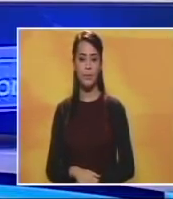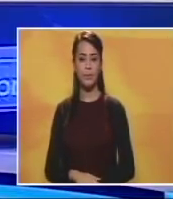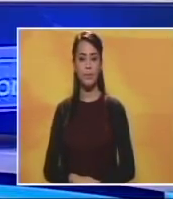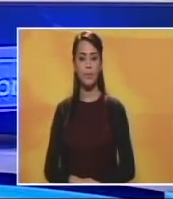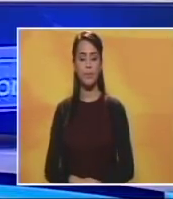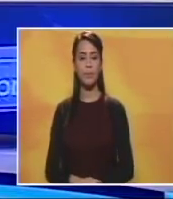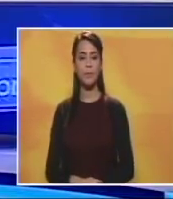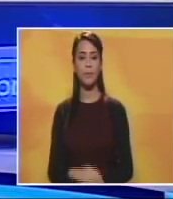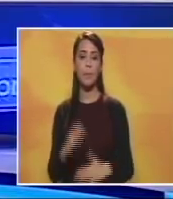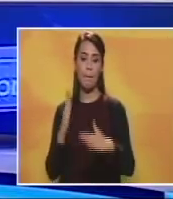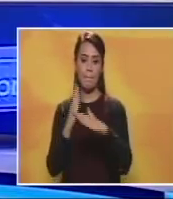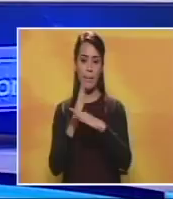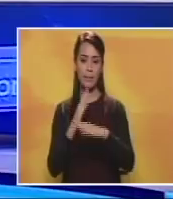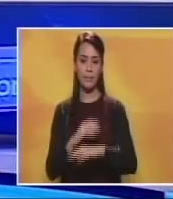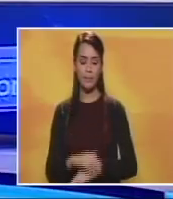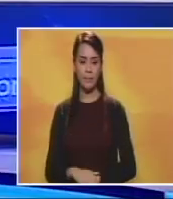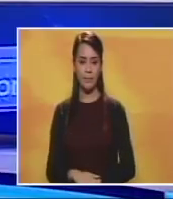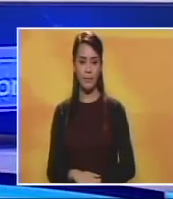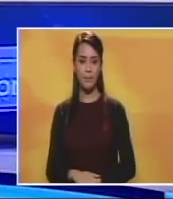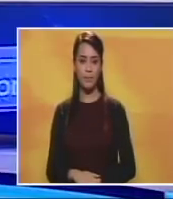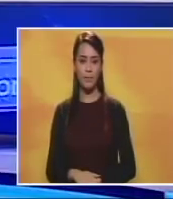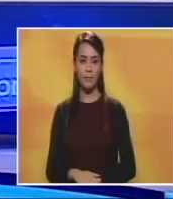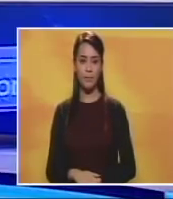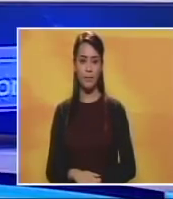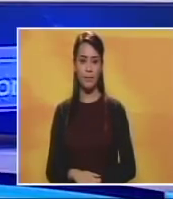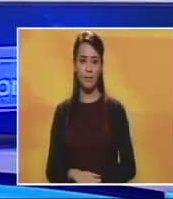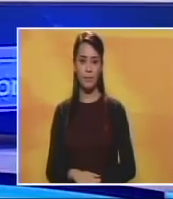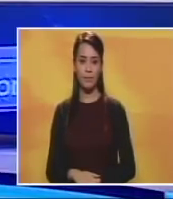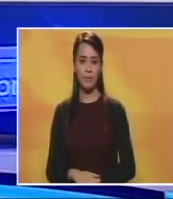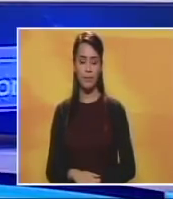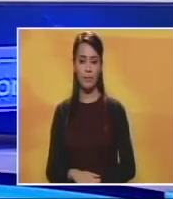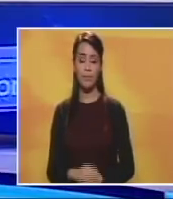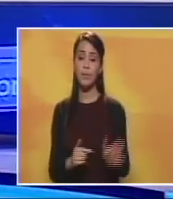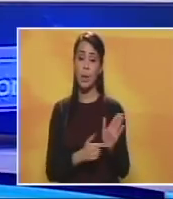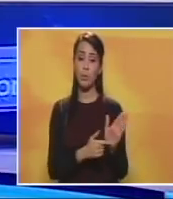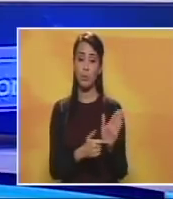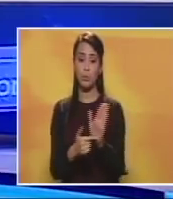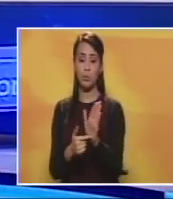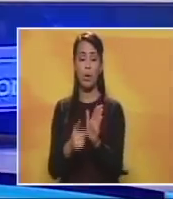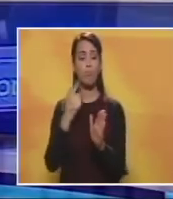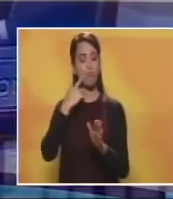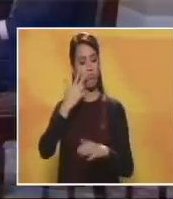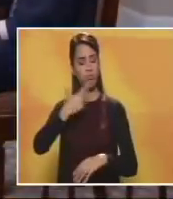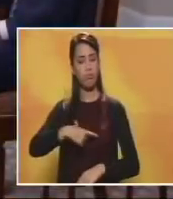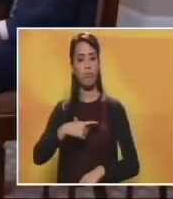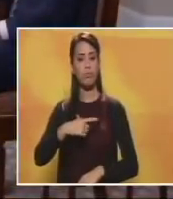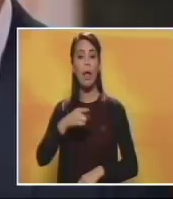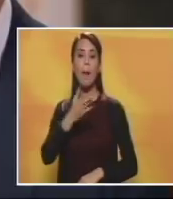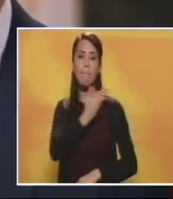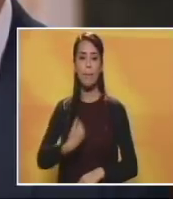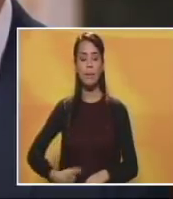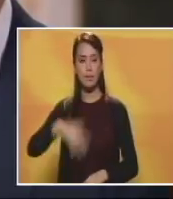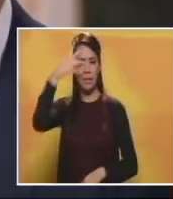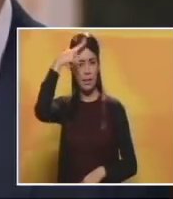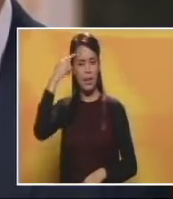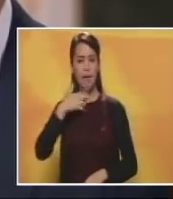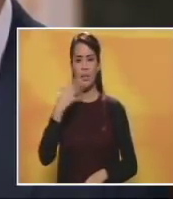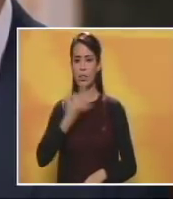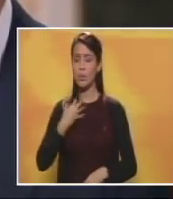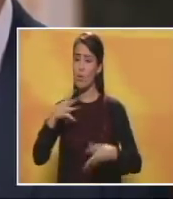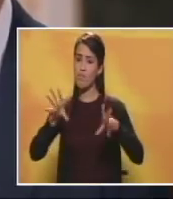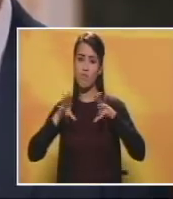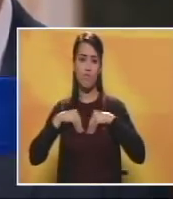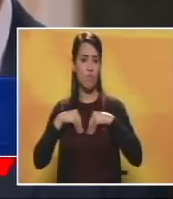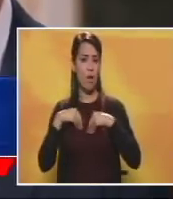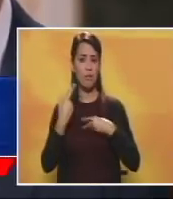Amigos, momento de hacer nuestra primera pausa. Más adelante, mostró firmeza. Presidente Donald Trump aseguró que no